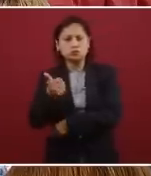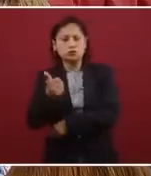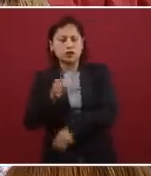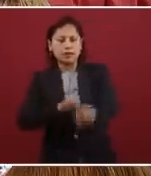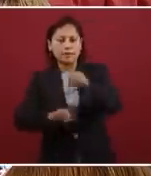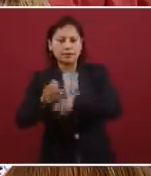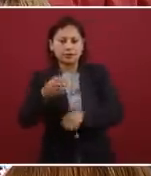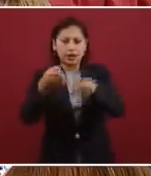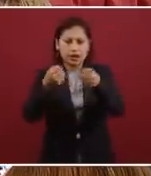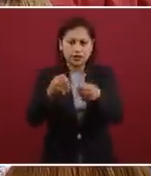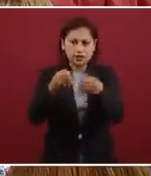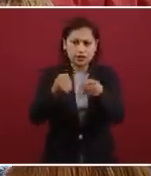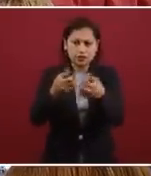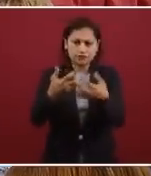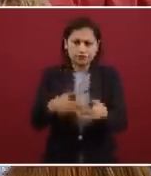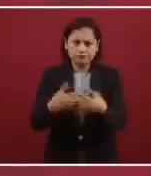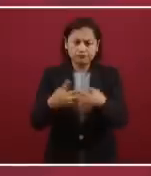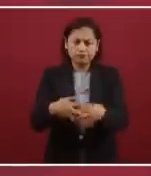leche?